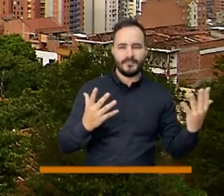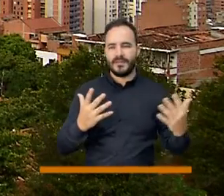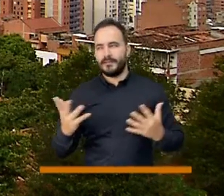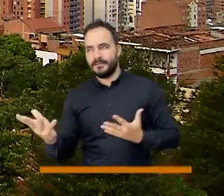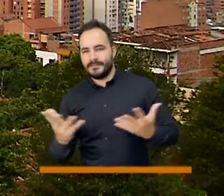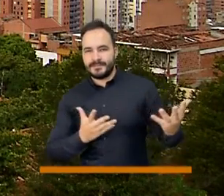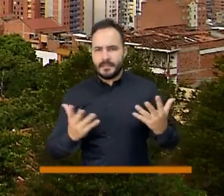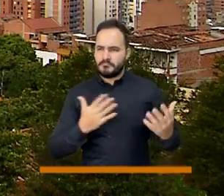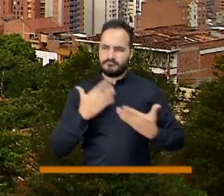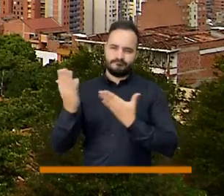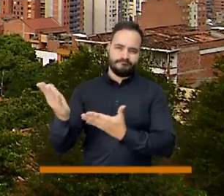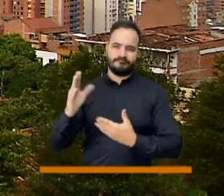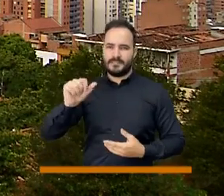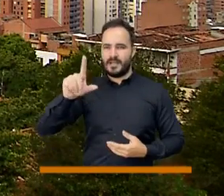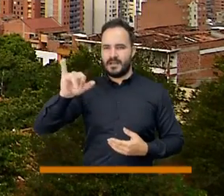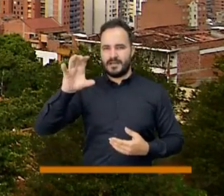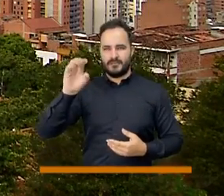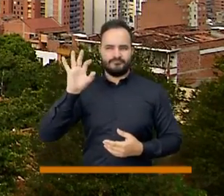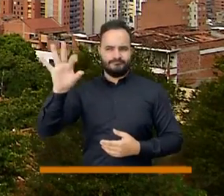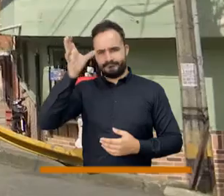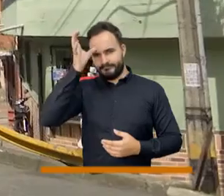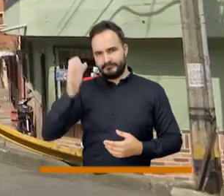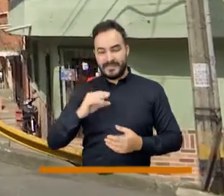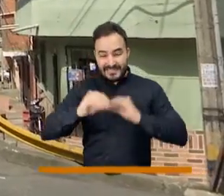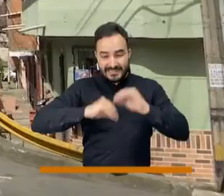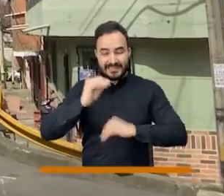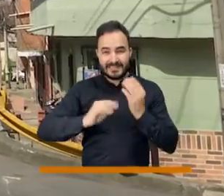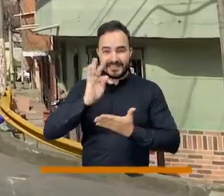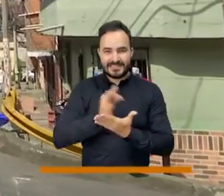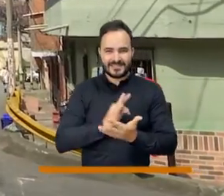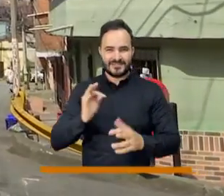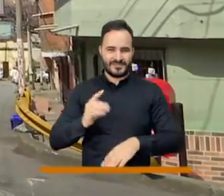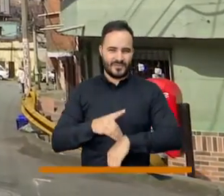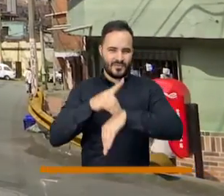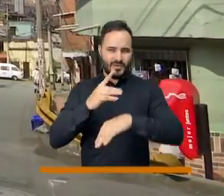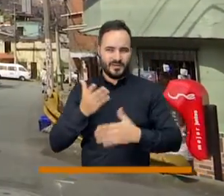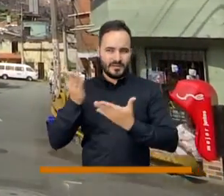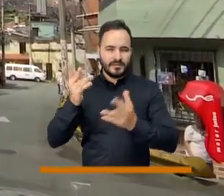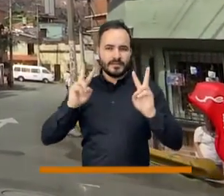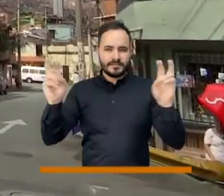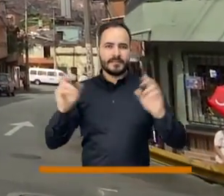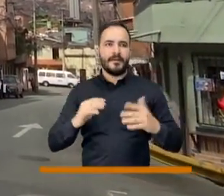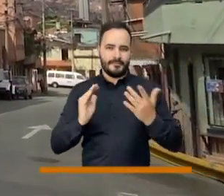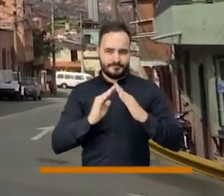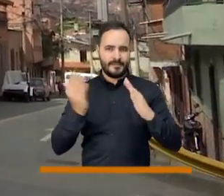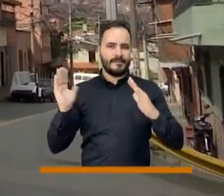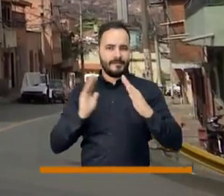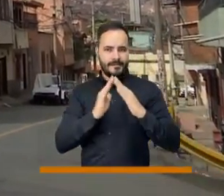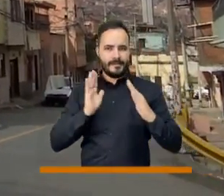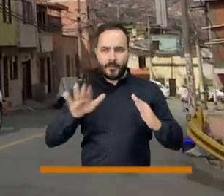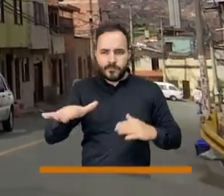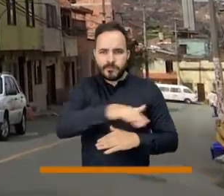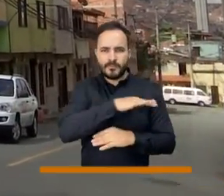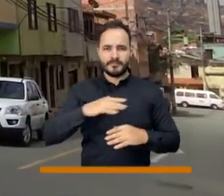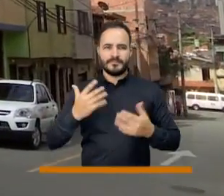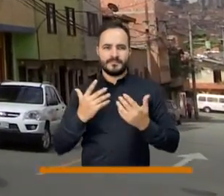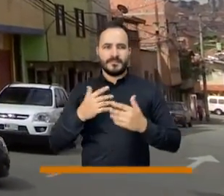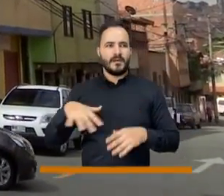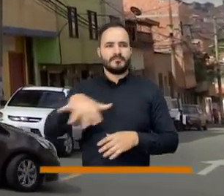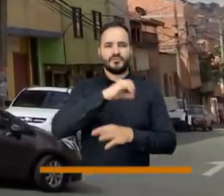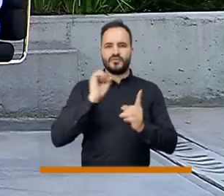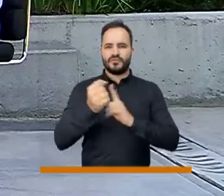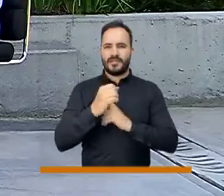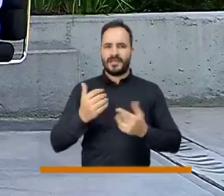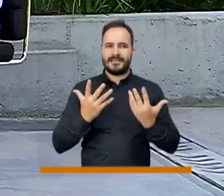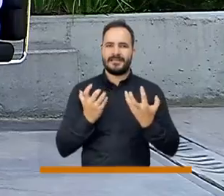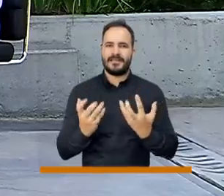en la ciudad. Y creo que Alejo en eso sí que es un gran experto. Su tesis doctoral es alrededor de la vivienda de interés social y creo que ahí